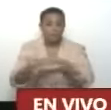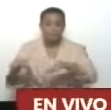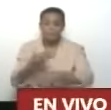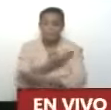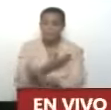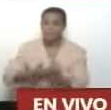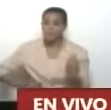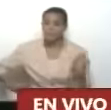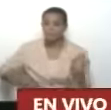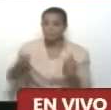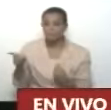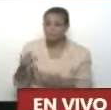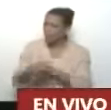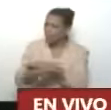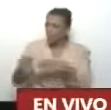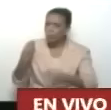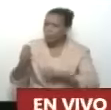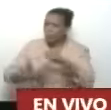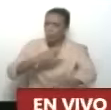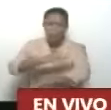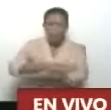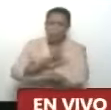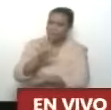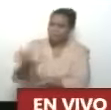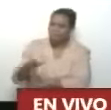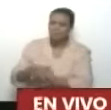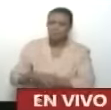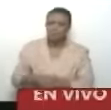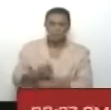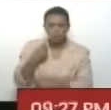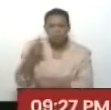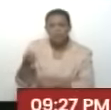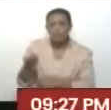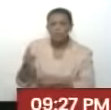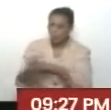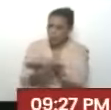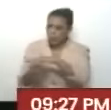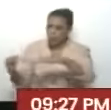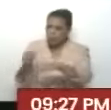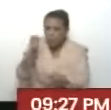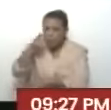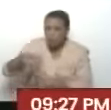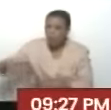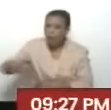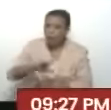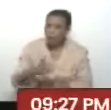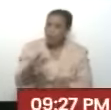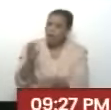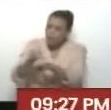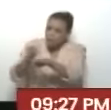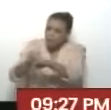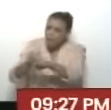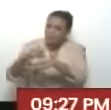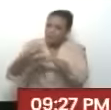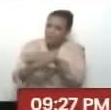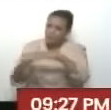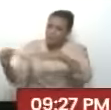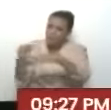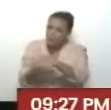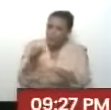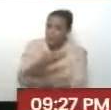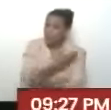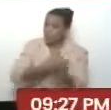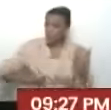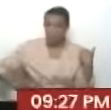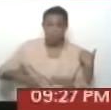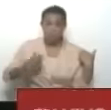Guyana. Un presidente no puede hacer eso. Yo le digo al pueblo de Guyana, ojalá este mensaje llegue a Guyana. Un presidente